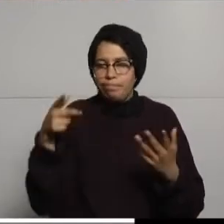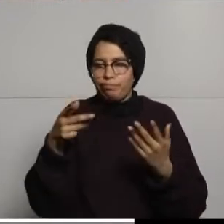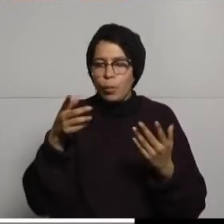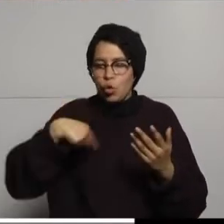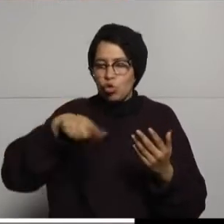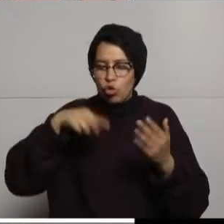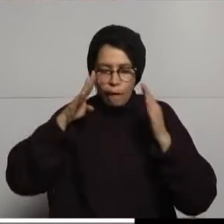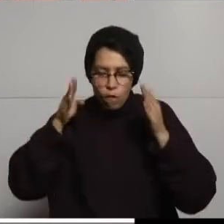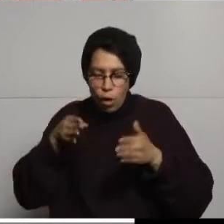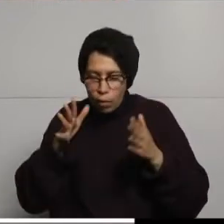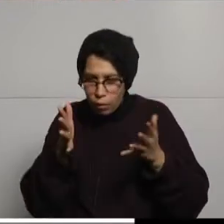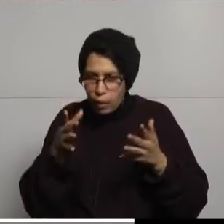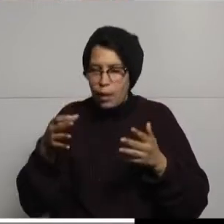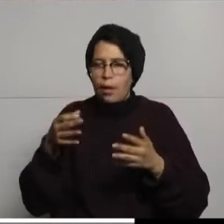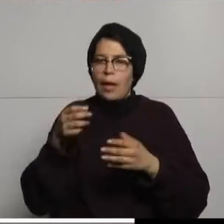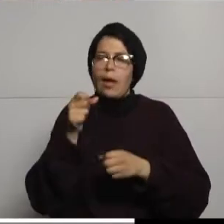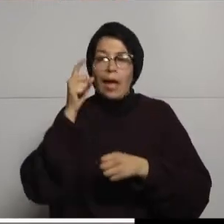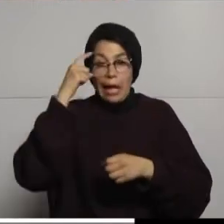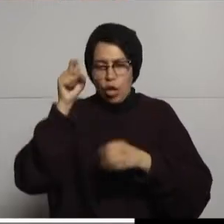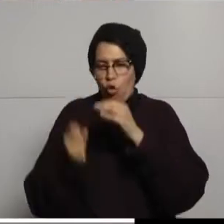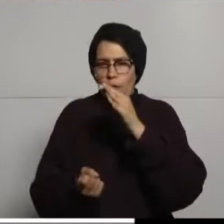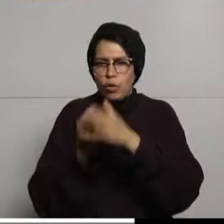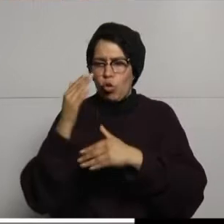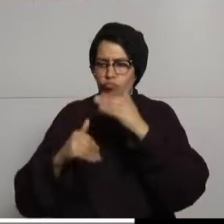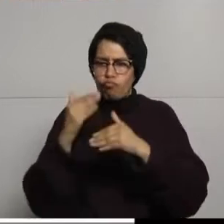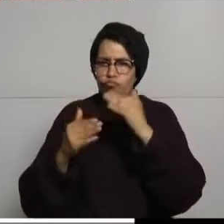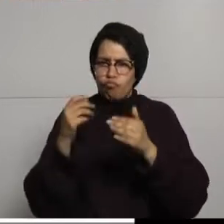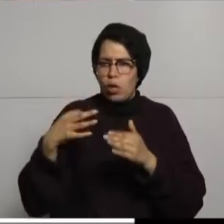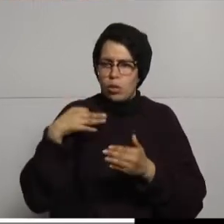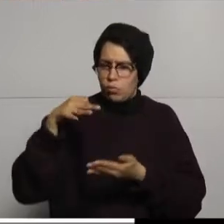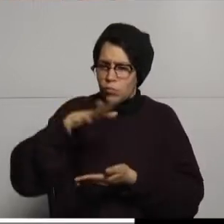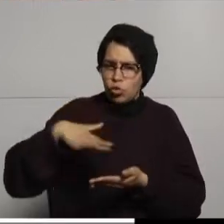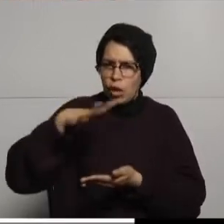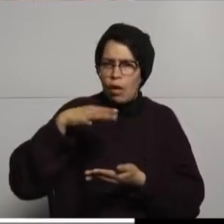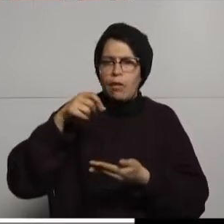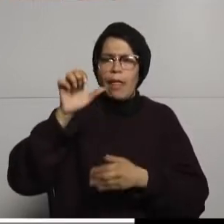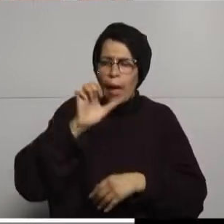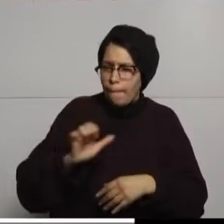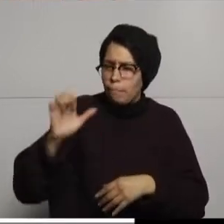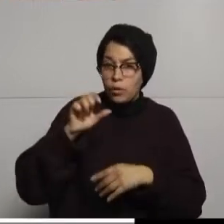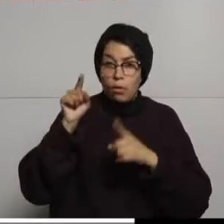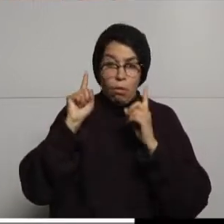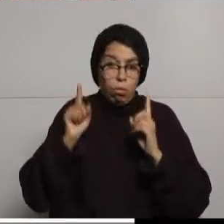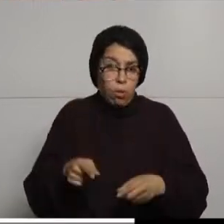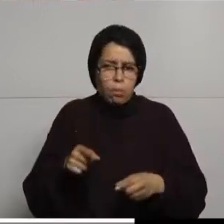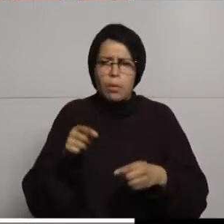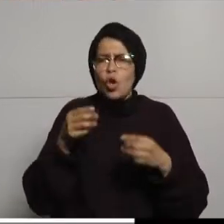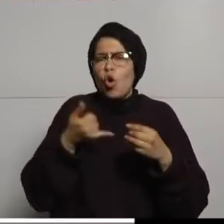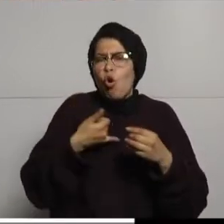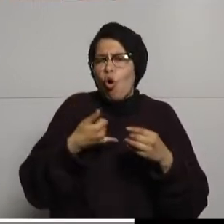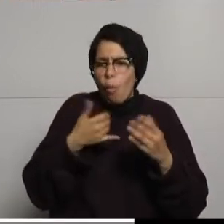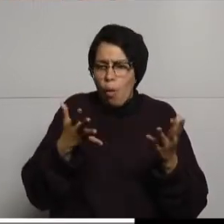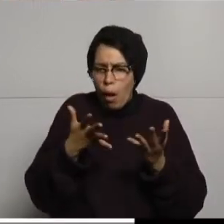la innovación social y empresarial. O sea, cómo salirle al paso a proyectos sociales y cómo salirle al paso a proyectos empresariales